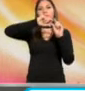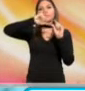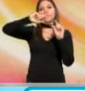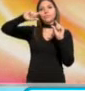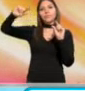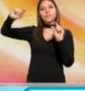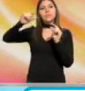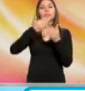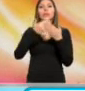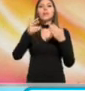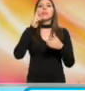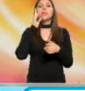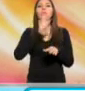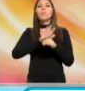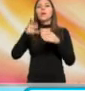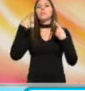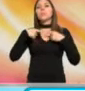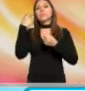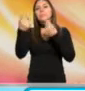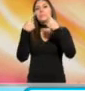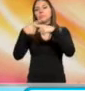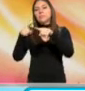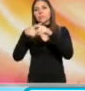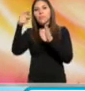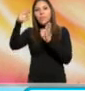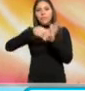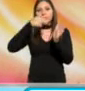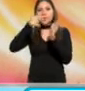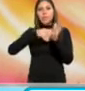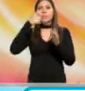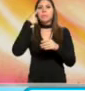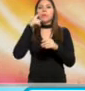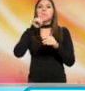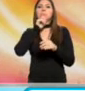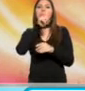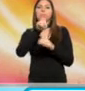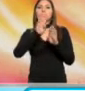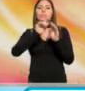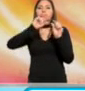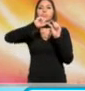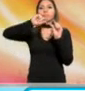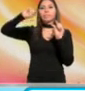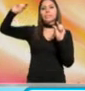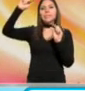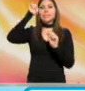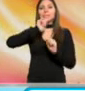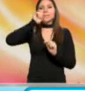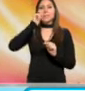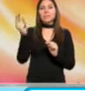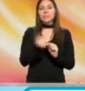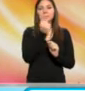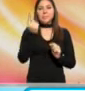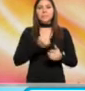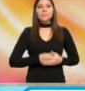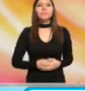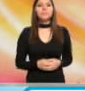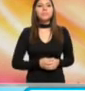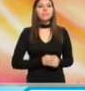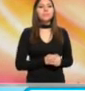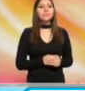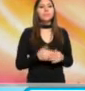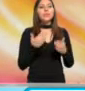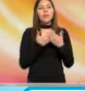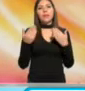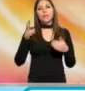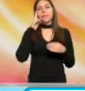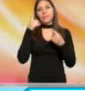ingenio, vamos a ver que firman o hacen grandes señales hacia la parte superior, ¿no? Claro. Vamos a ver ahora alguna de las firmas de